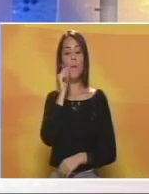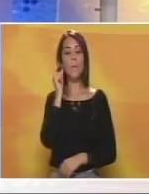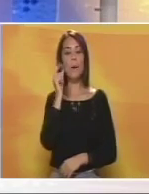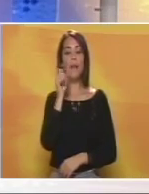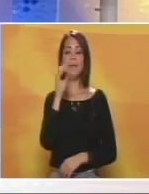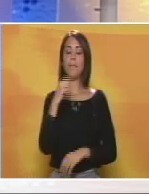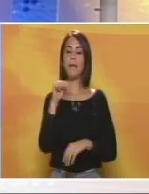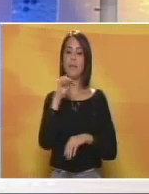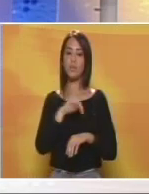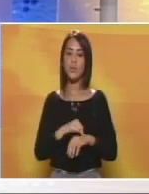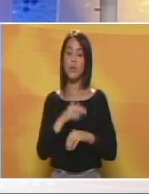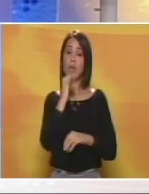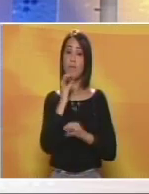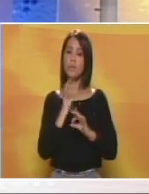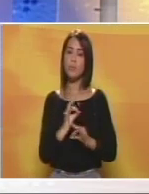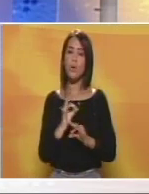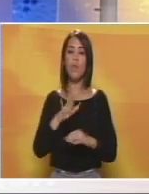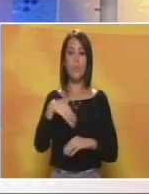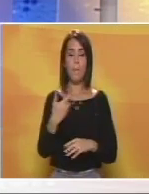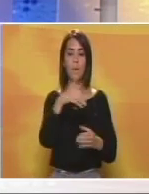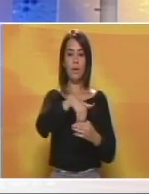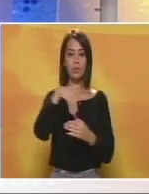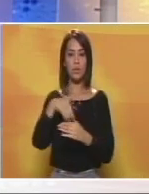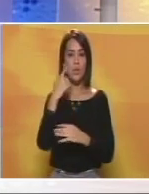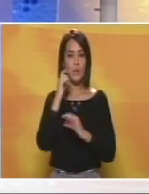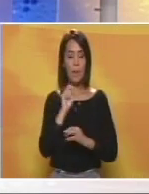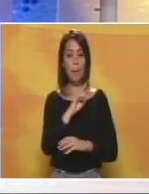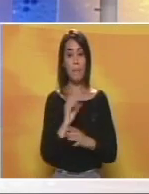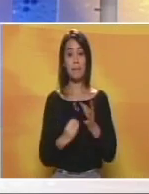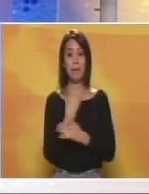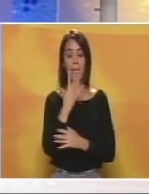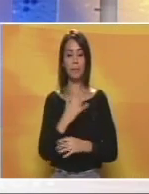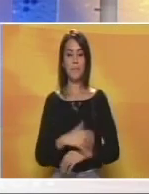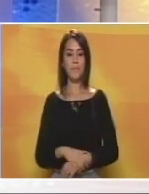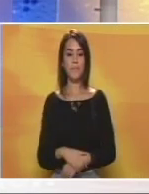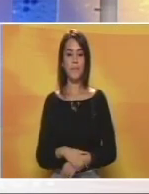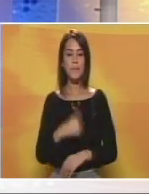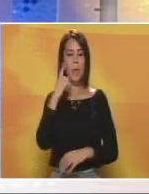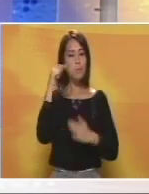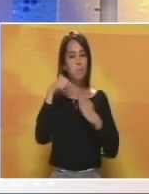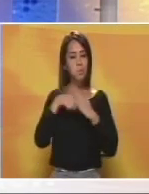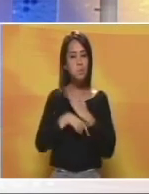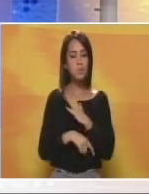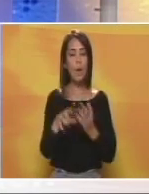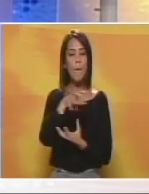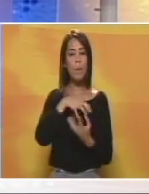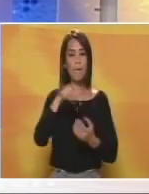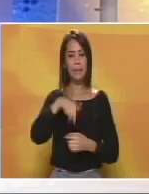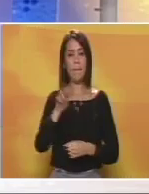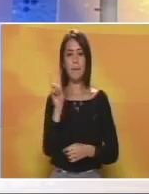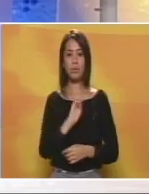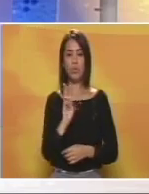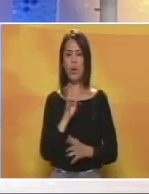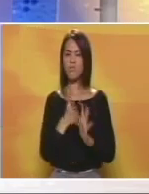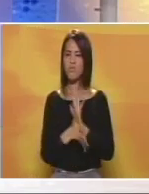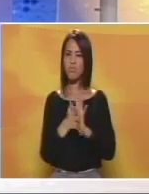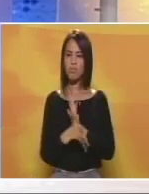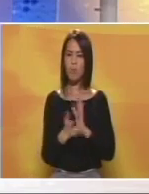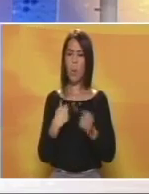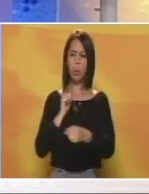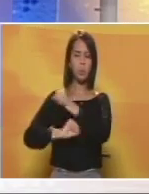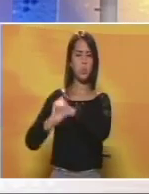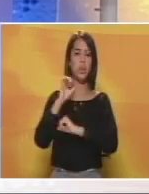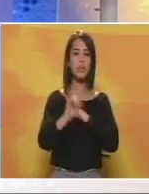Juan Miguel Mateus, considera que después de las elecciones previstas para el 20 de mayo, se profundizarán los problemas en Venezuela debido al